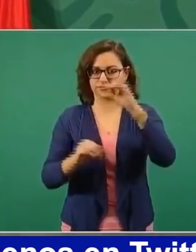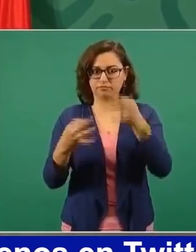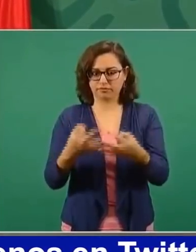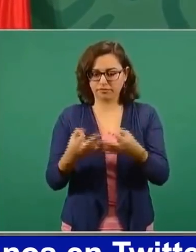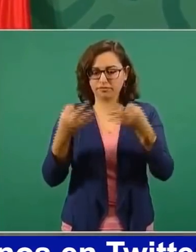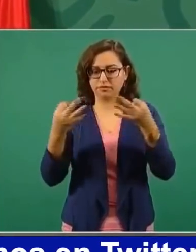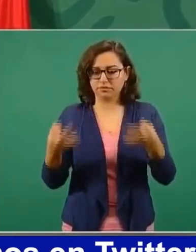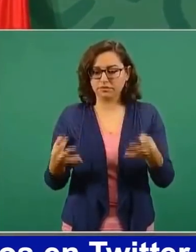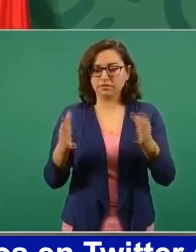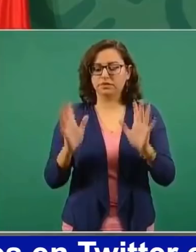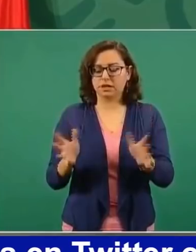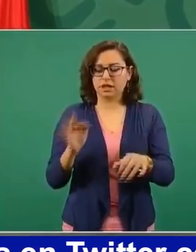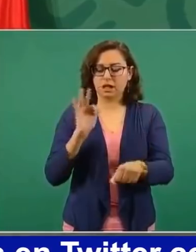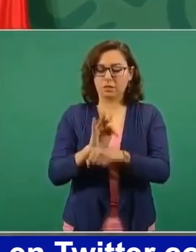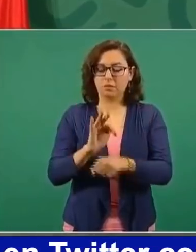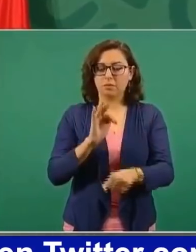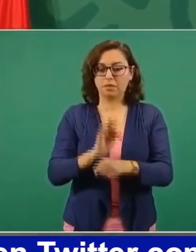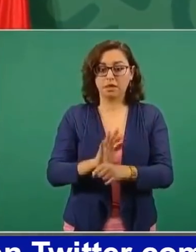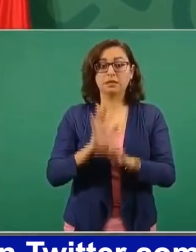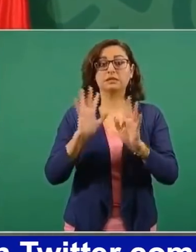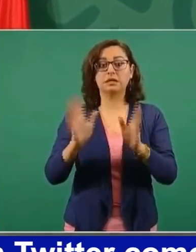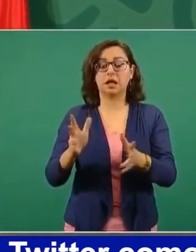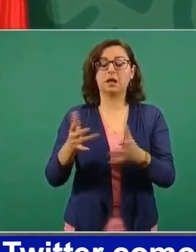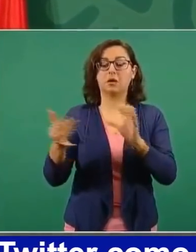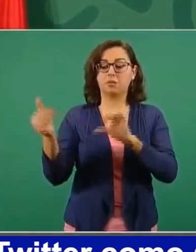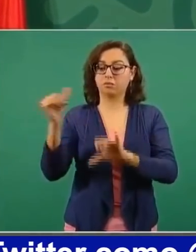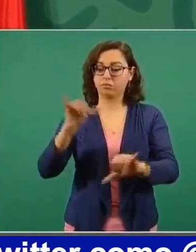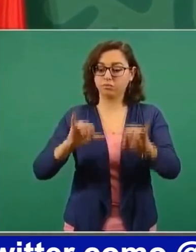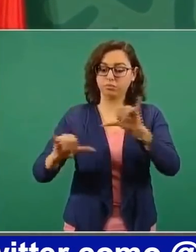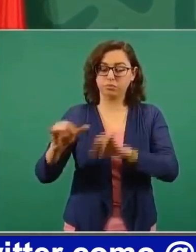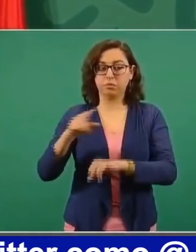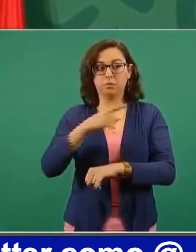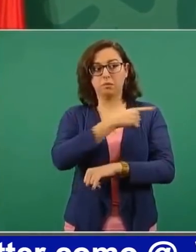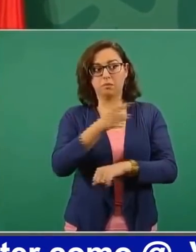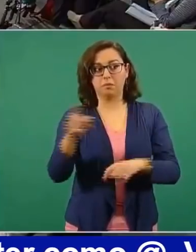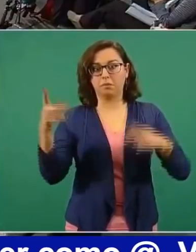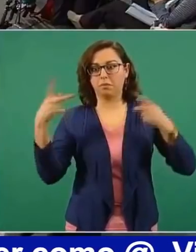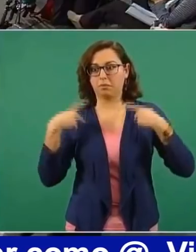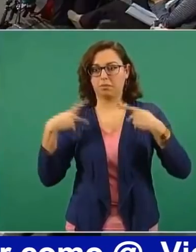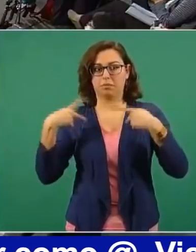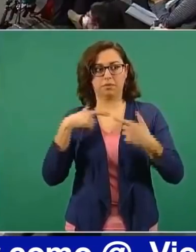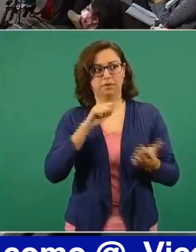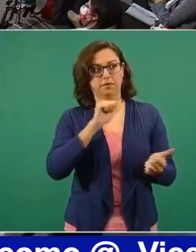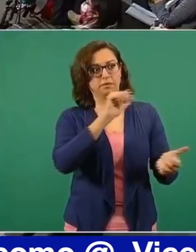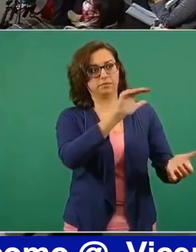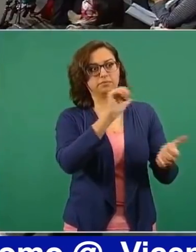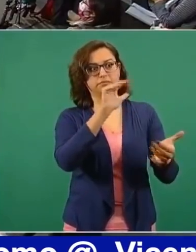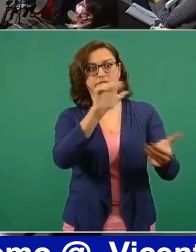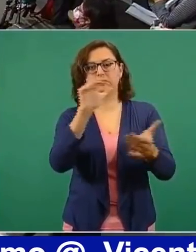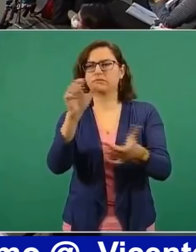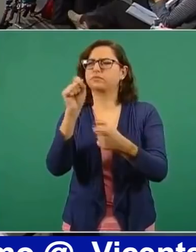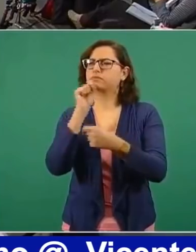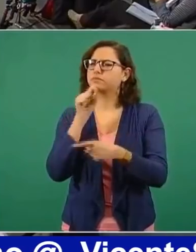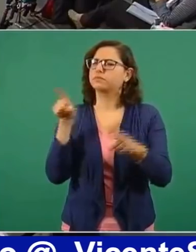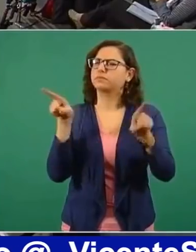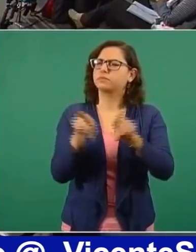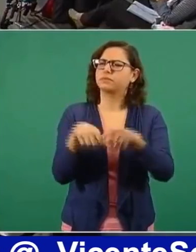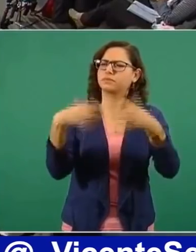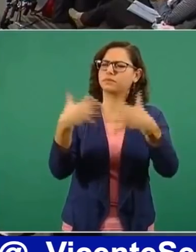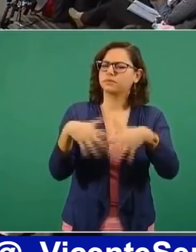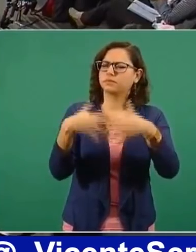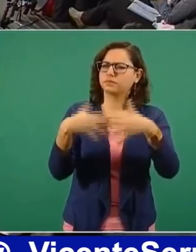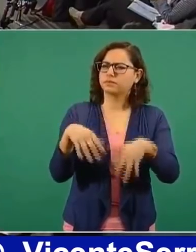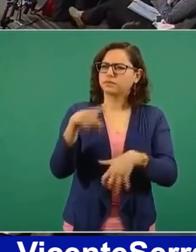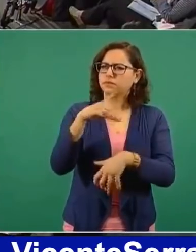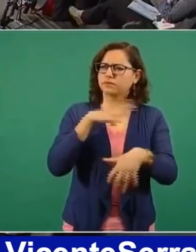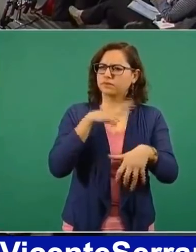los fertilizantes a los productores. Incluida la planta de agronitrogenados, que fue motivo de este